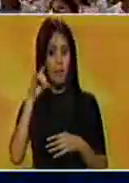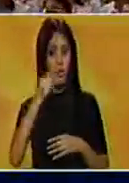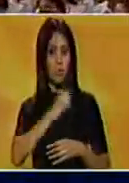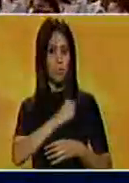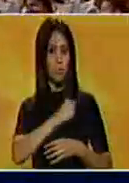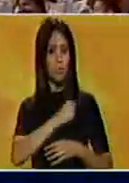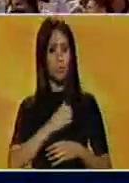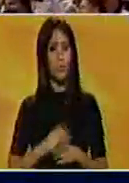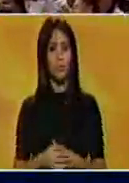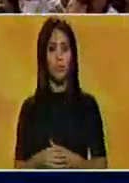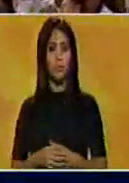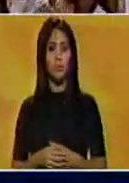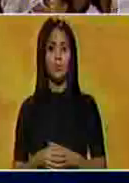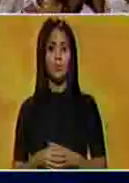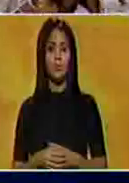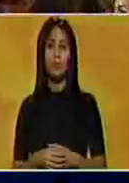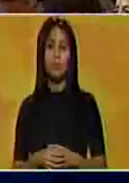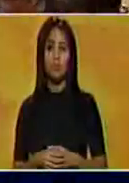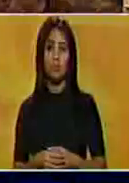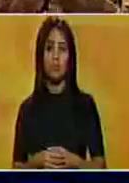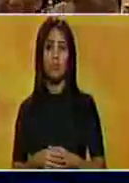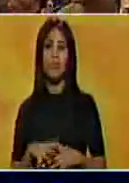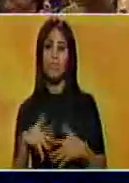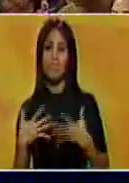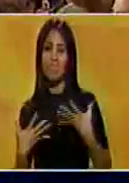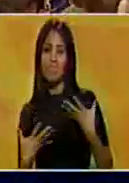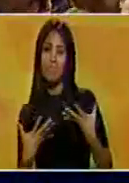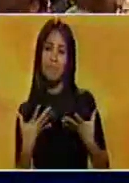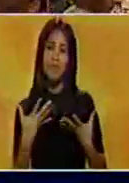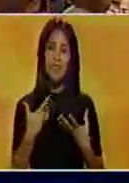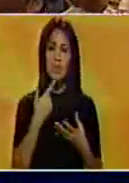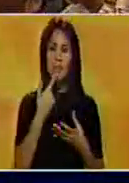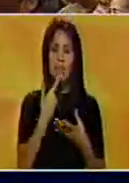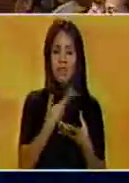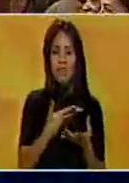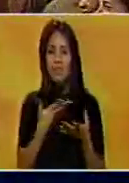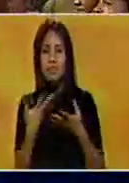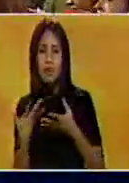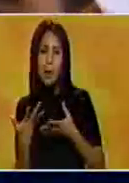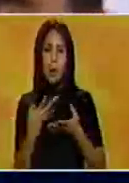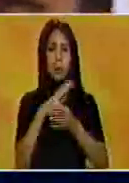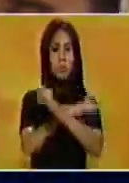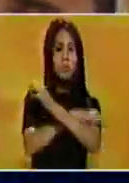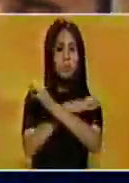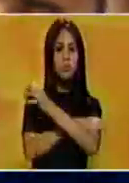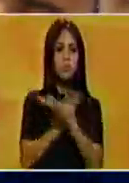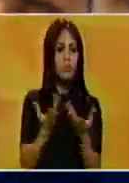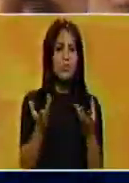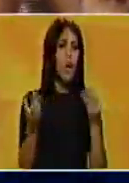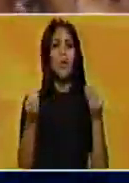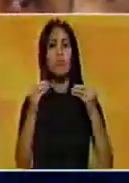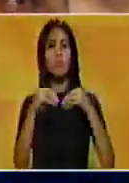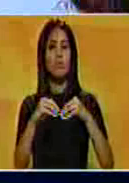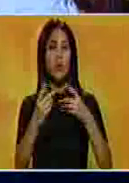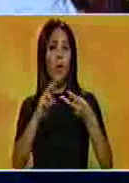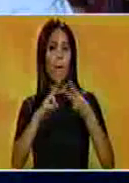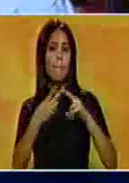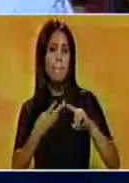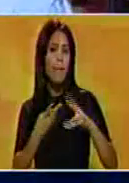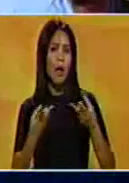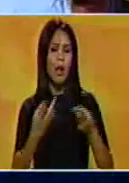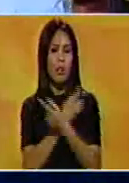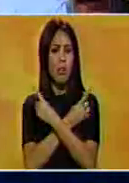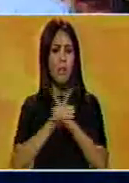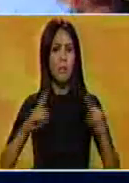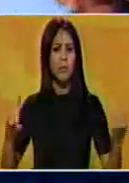Chacao forman parte de lo que consideró las contradicciones de la oposición que no apuestan a la paz y a la democracia. Son